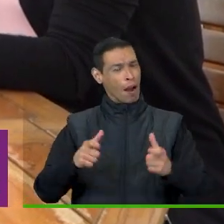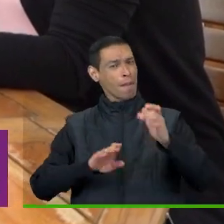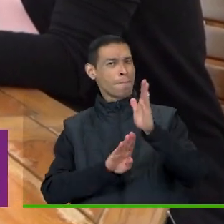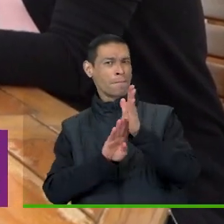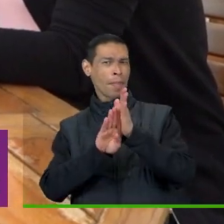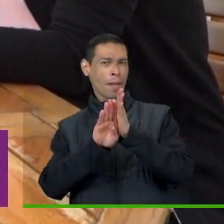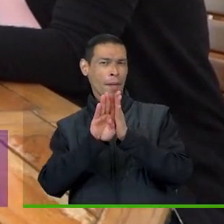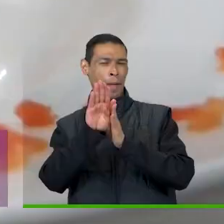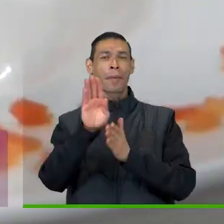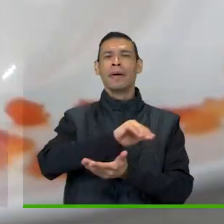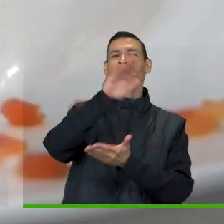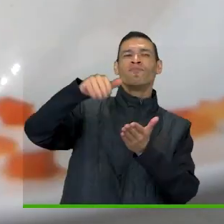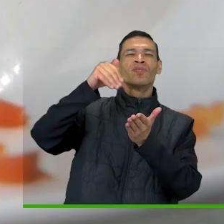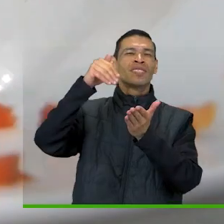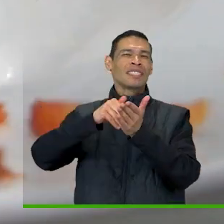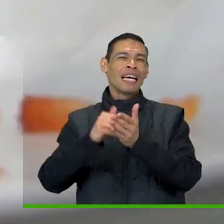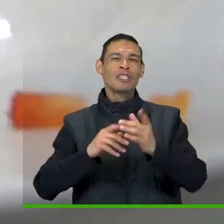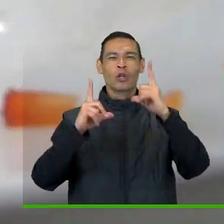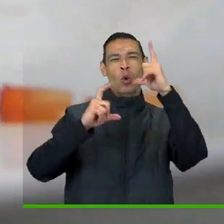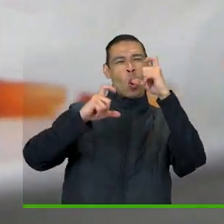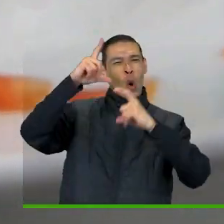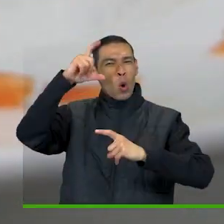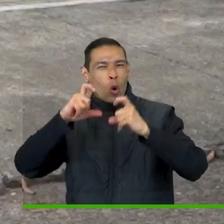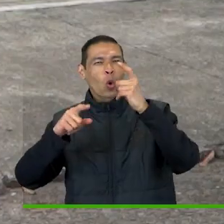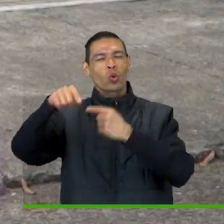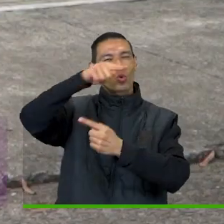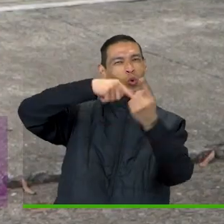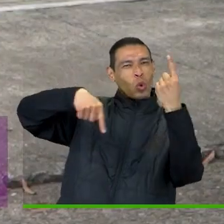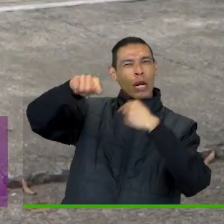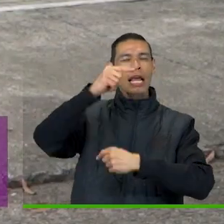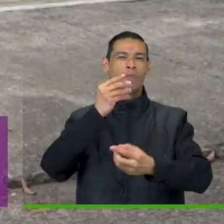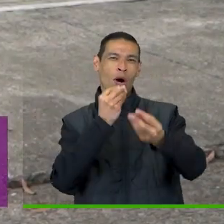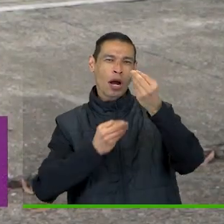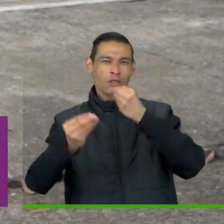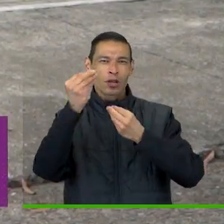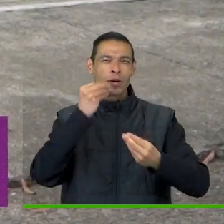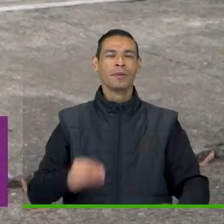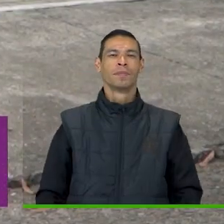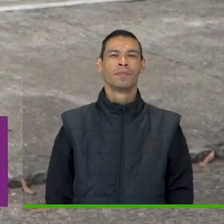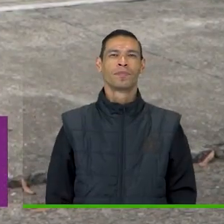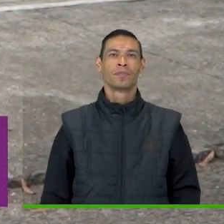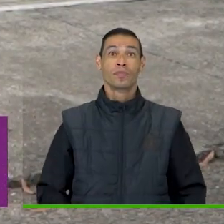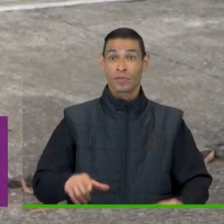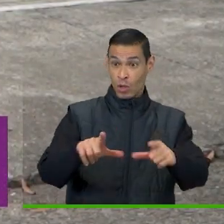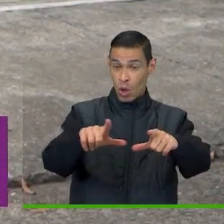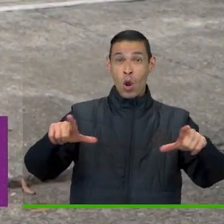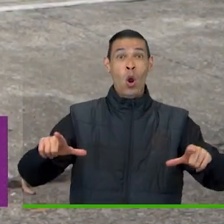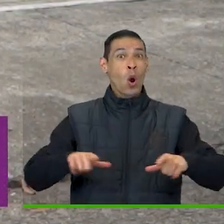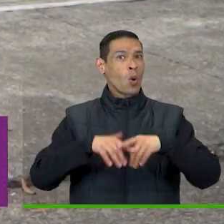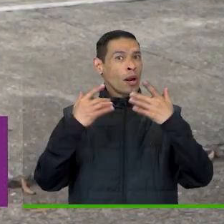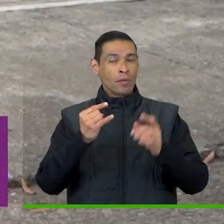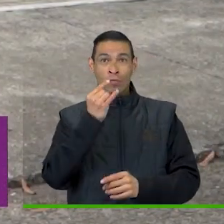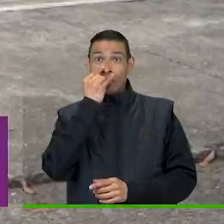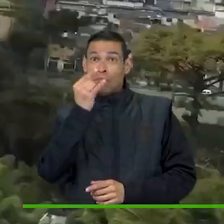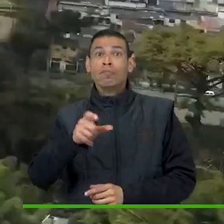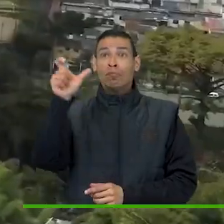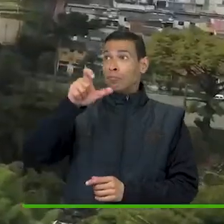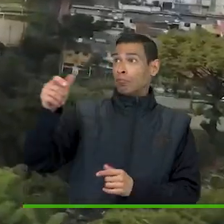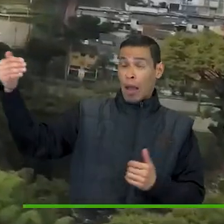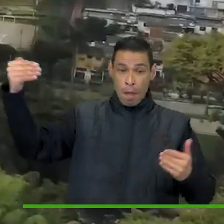la gastronomía de la Perla del Lotún. Es uno de los sitios muy atractivos del cual nos visitan los foráneos y